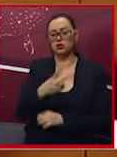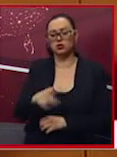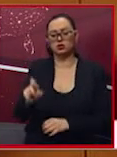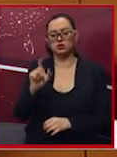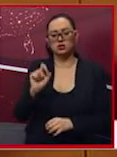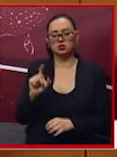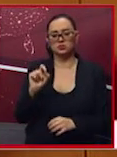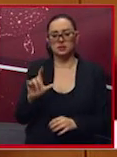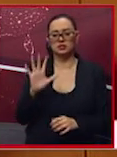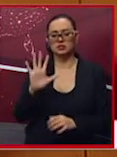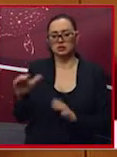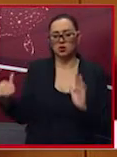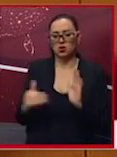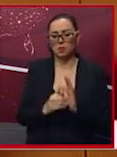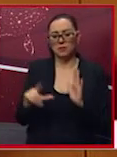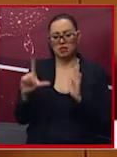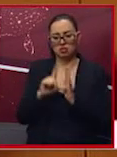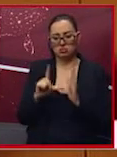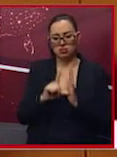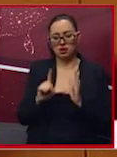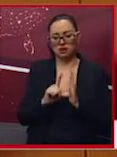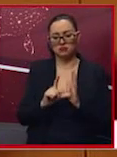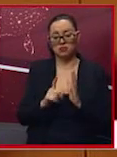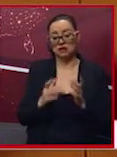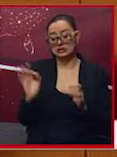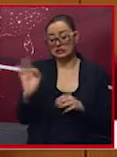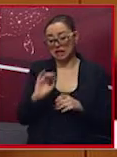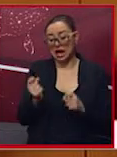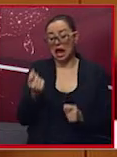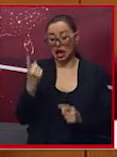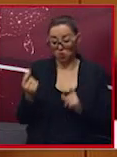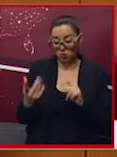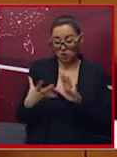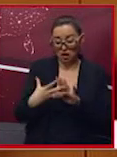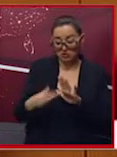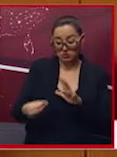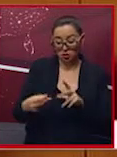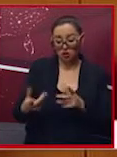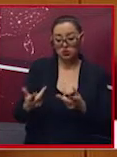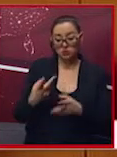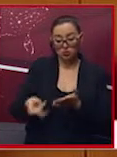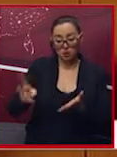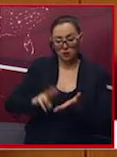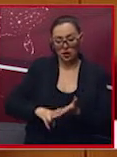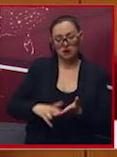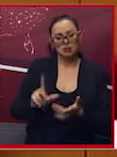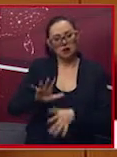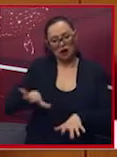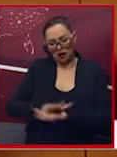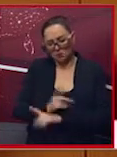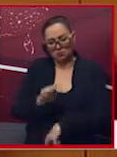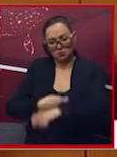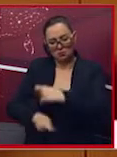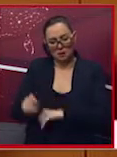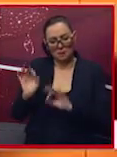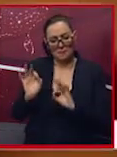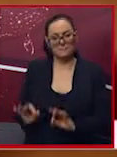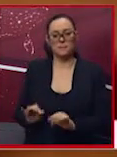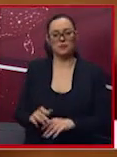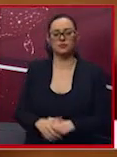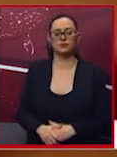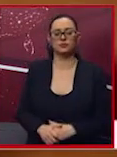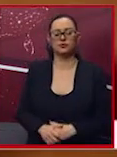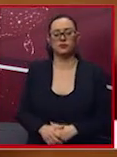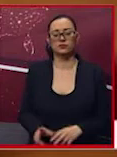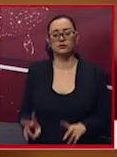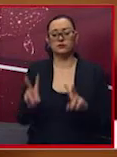225,000 tarjetas que en el caso de haber sido clonadas, se repusieron a los beneficiarios. Se ha mantenido a un ritmo. El